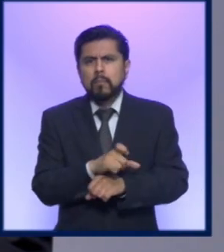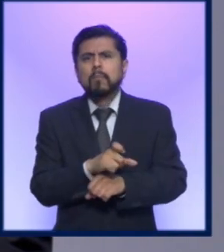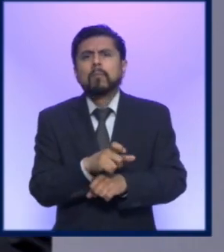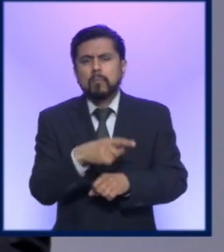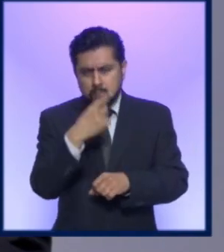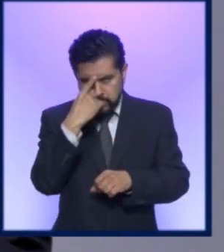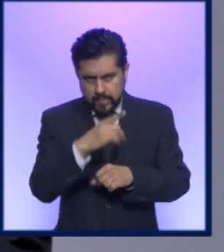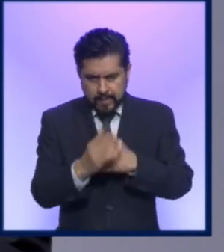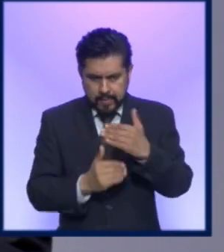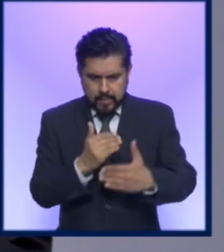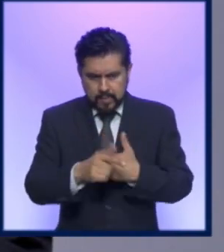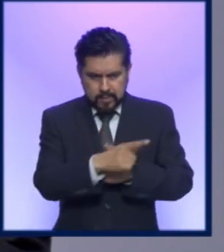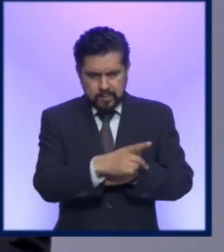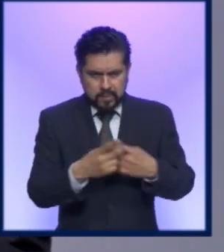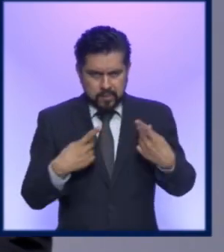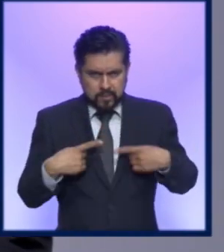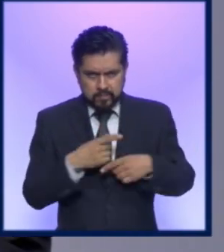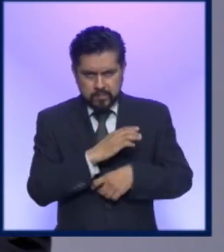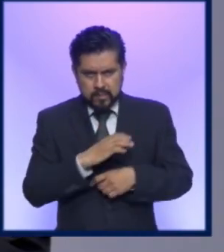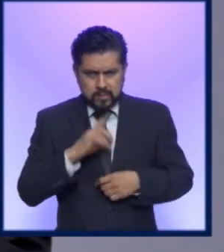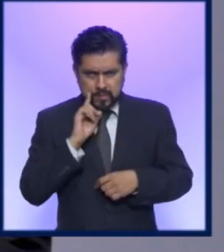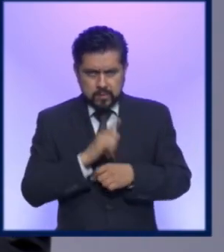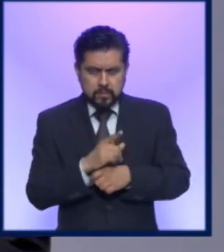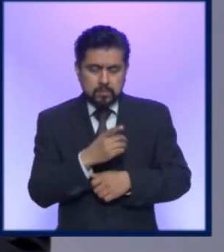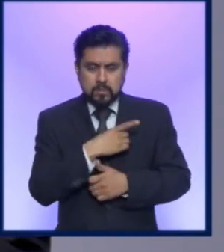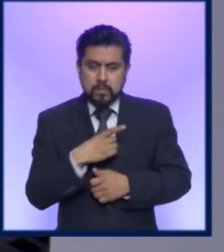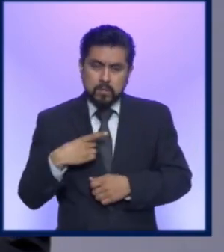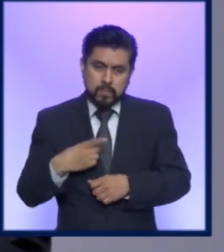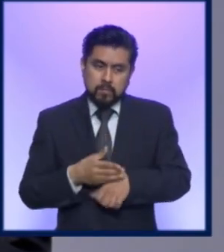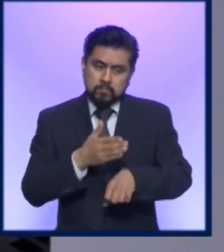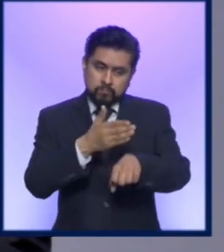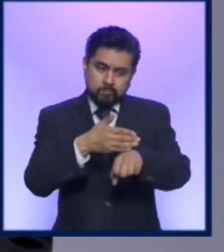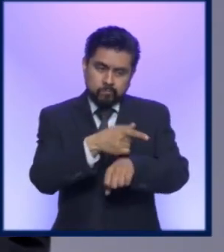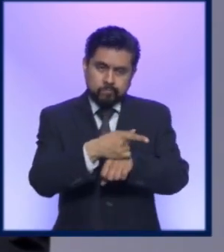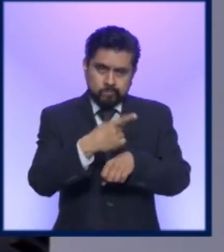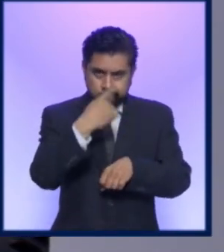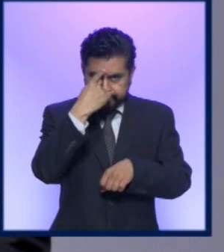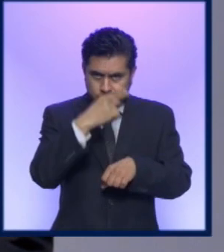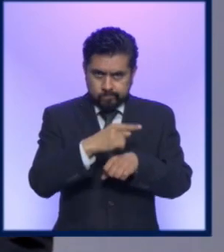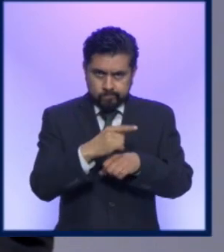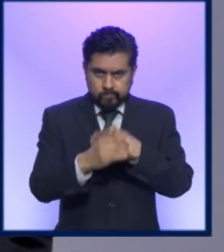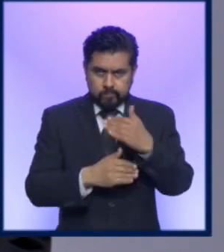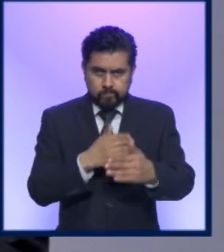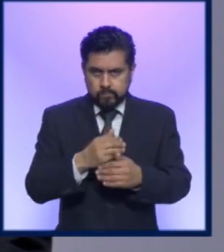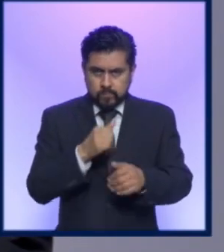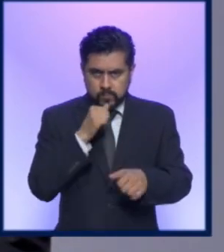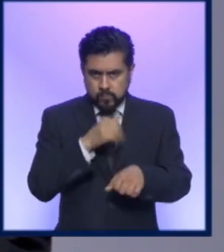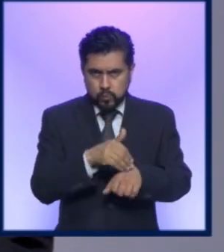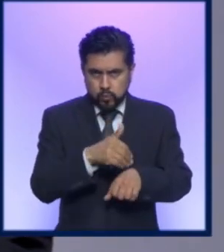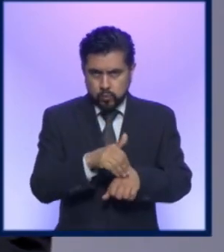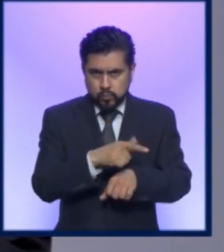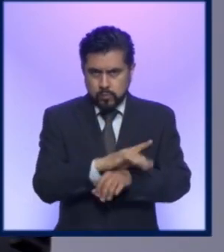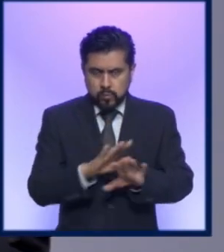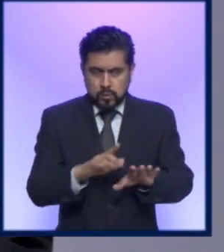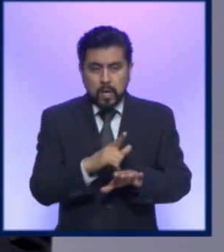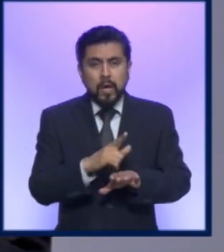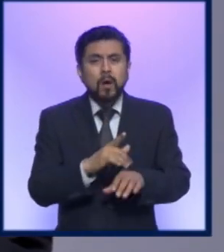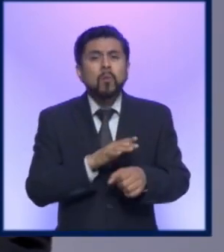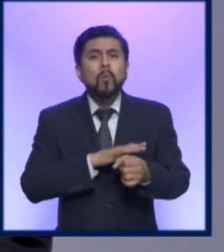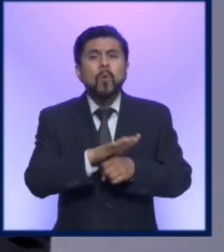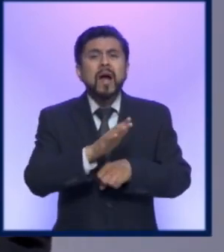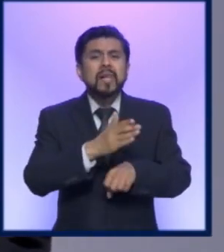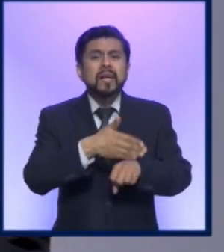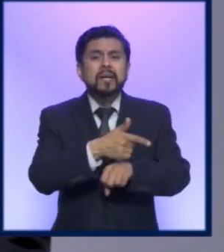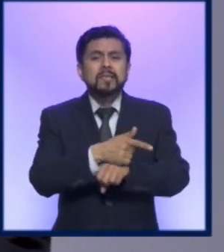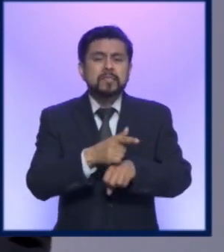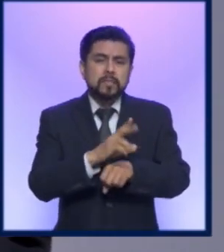la conducta infractora era que se tenía que establecer esa sanción prevista en el referido numeral y por tanto era la inhabilitación tanto por